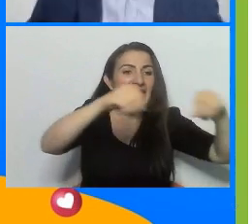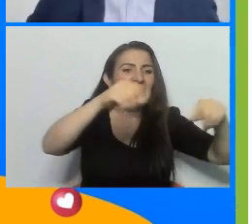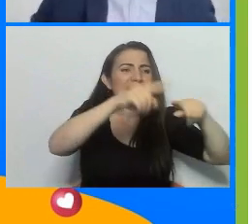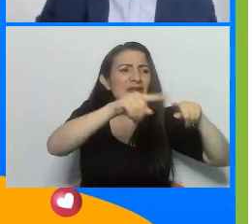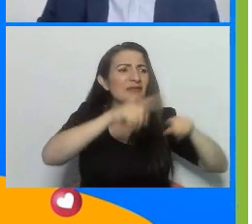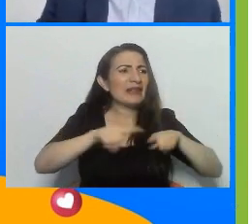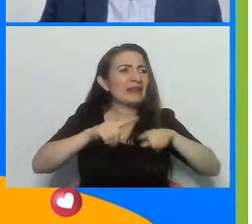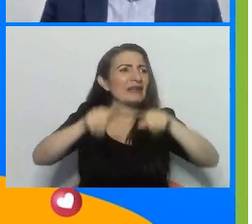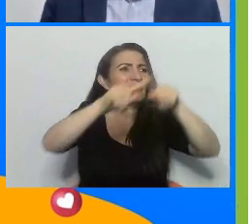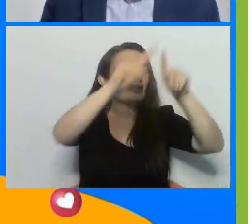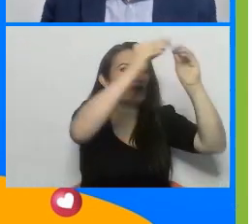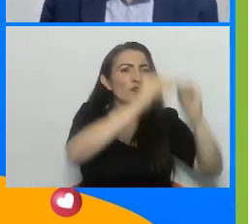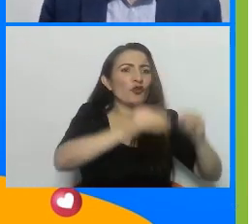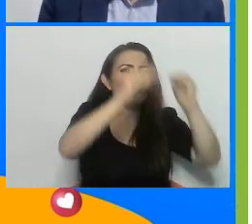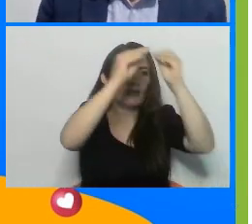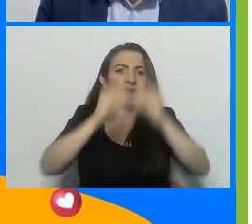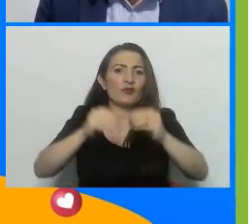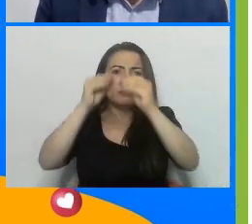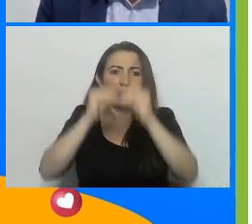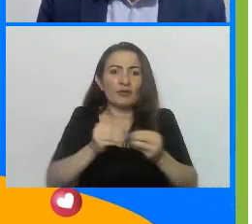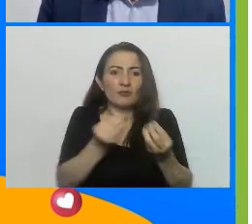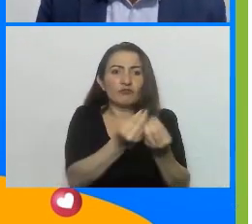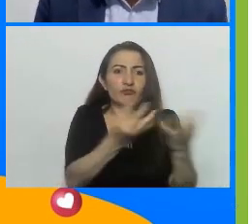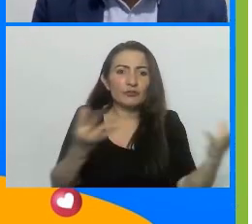qué? Porque